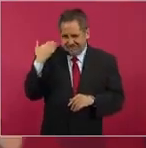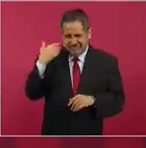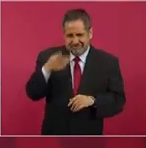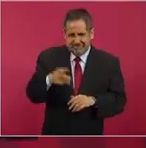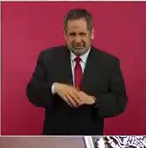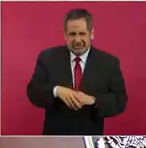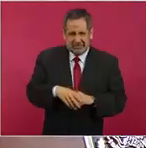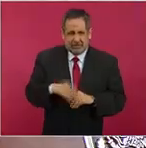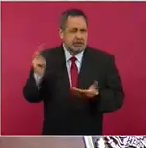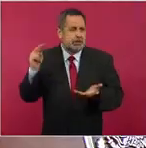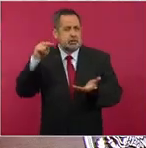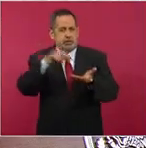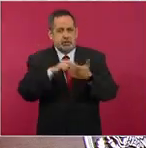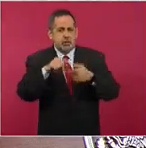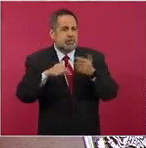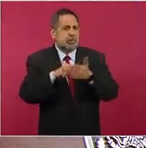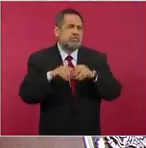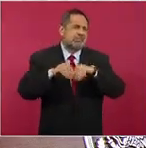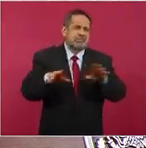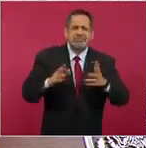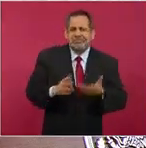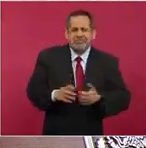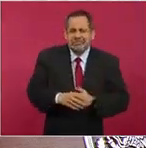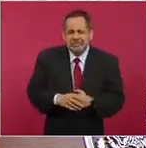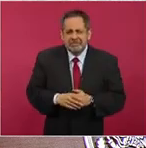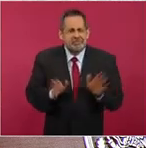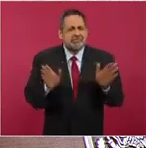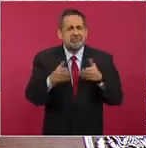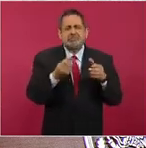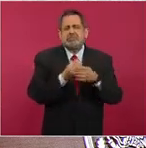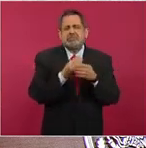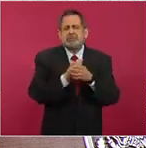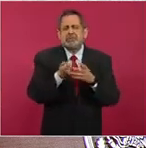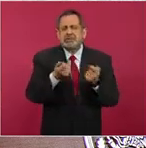los actos, que además son cerrados,